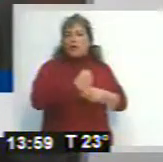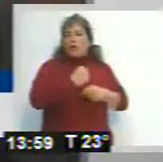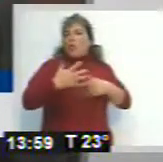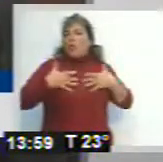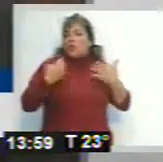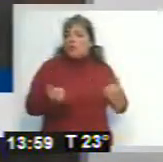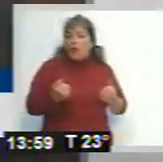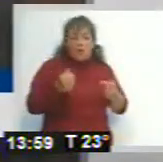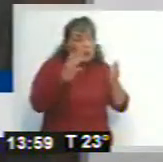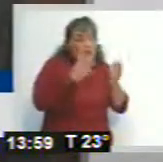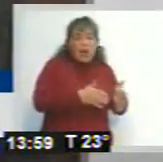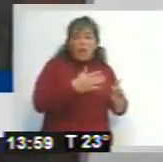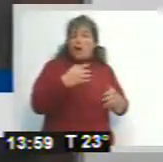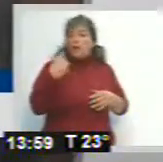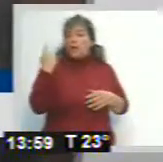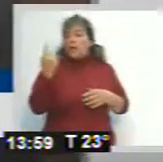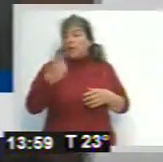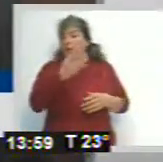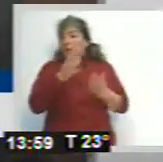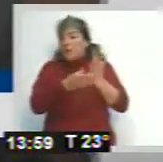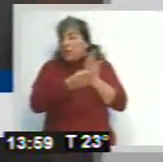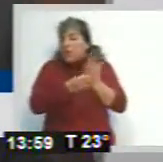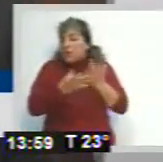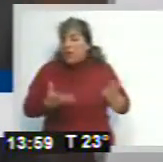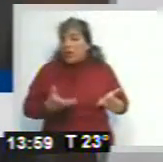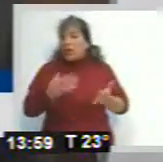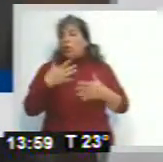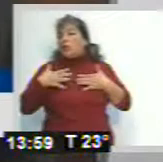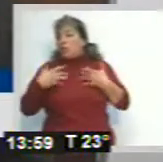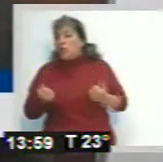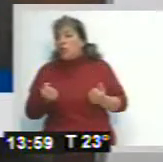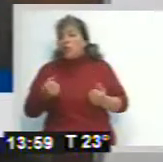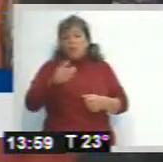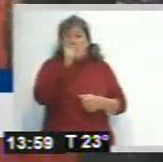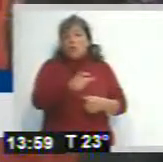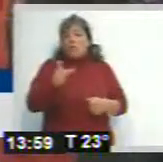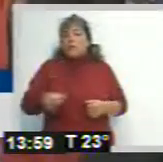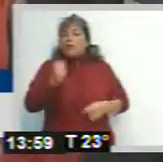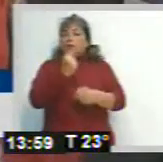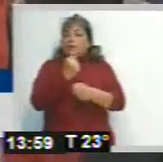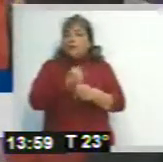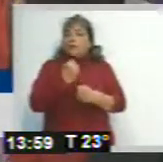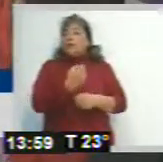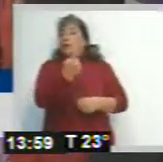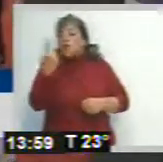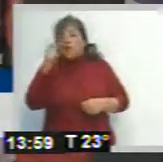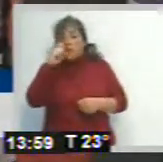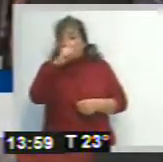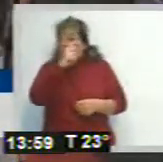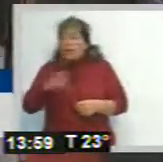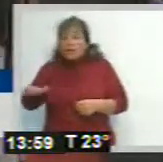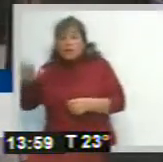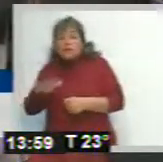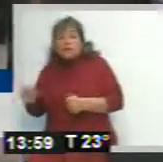sea en la parte diligencia algo del ministerio como también este quiénes están en cada uno de los centros de salud es